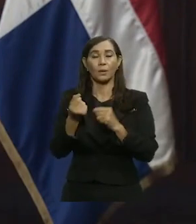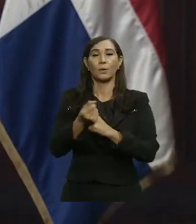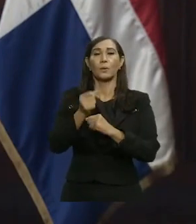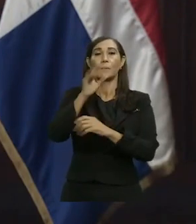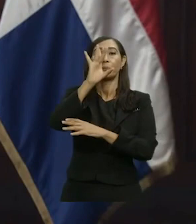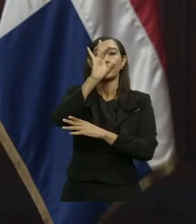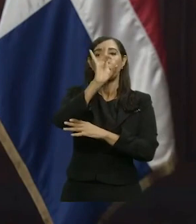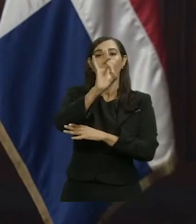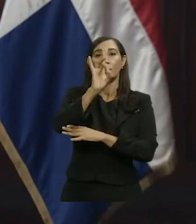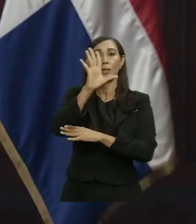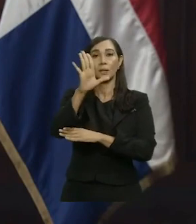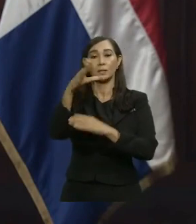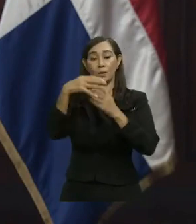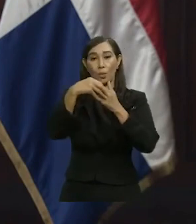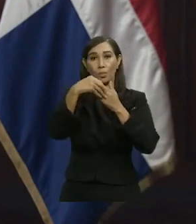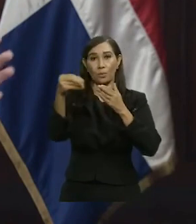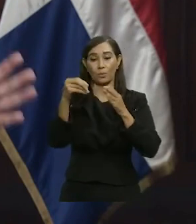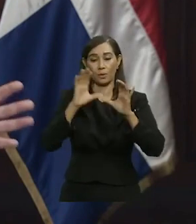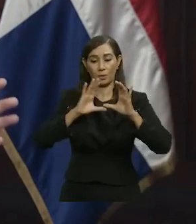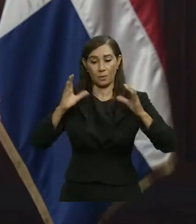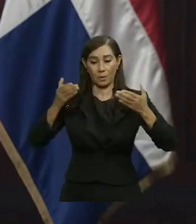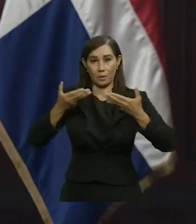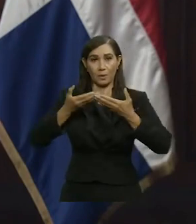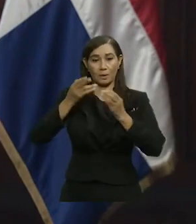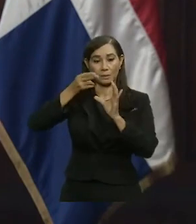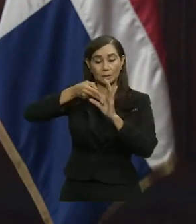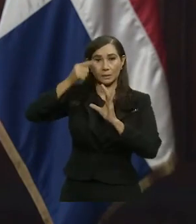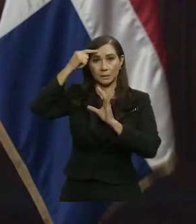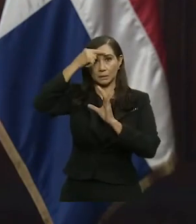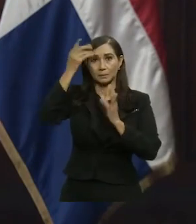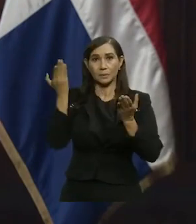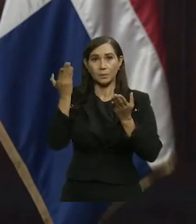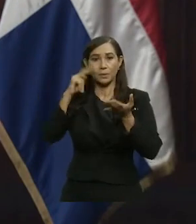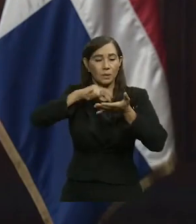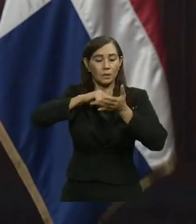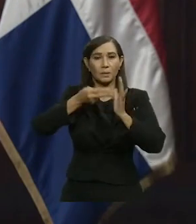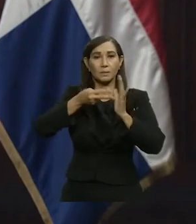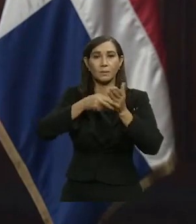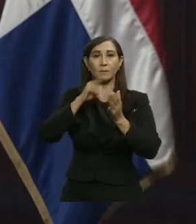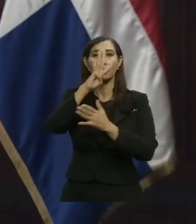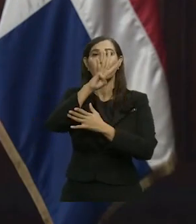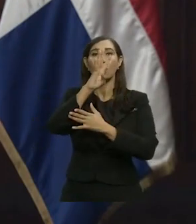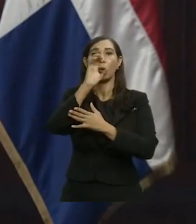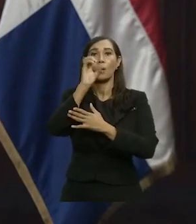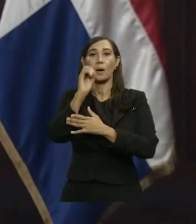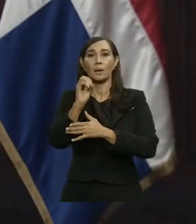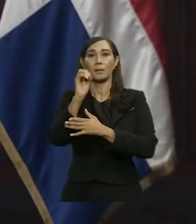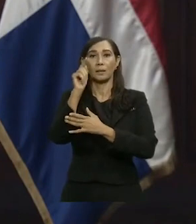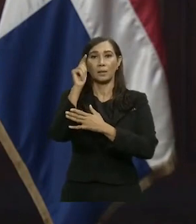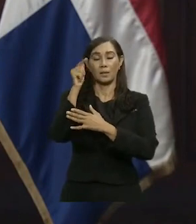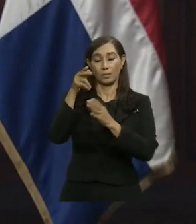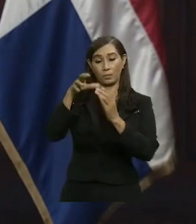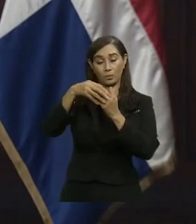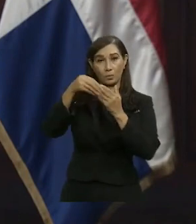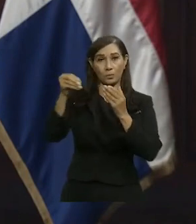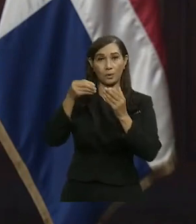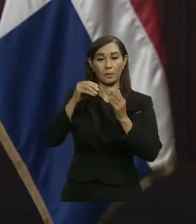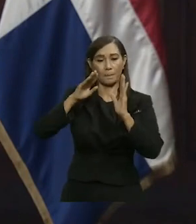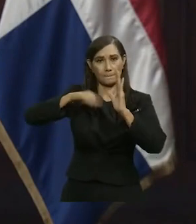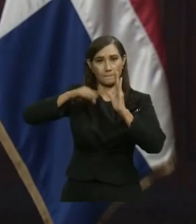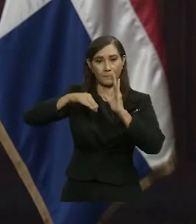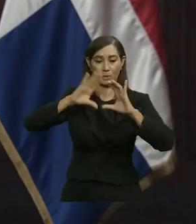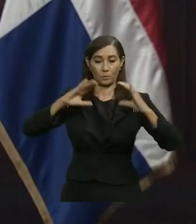a $85 por barril de petróleo, es decir, $40 menos por barril que el precio